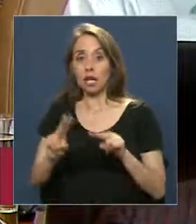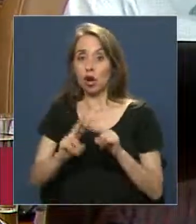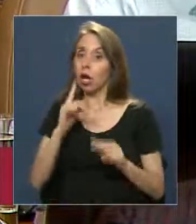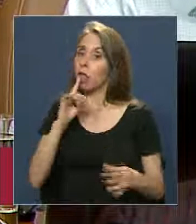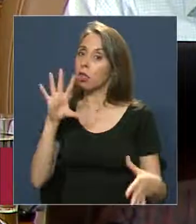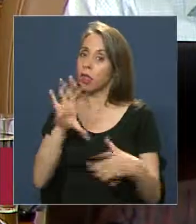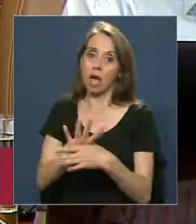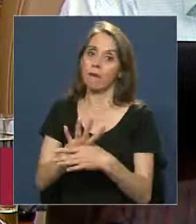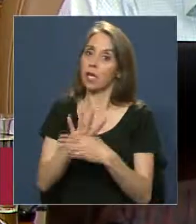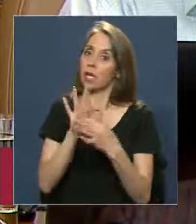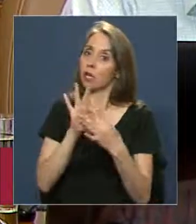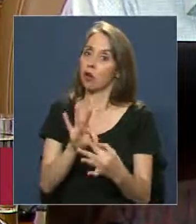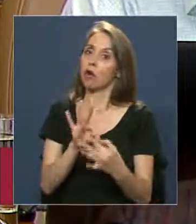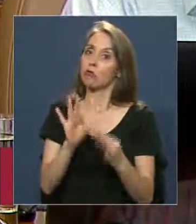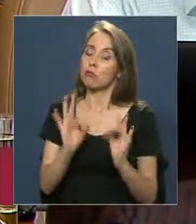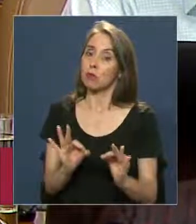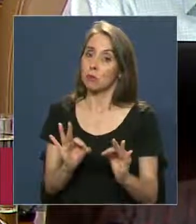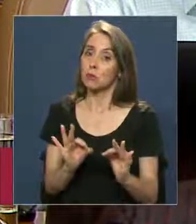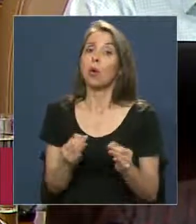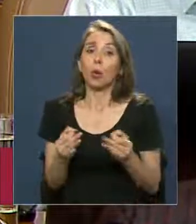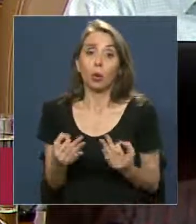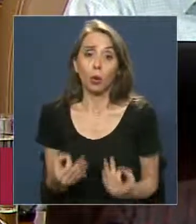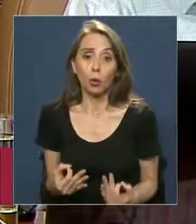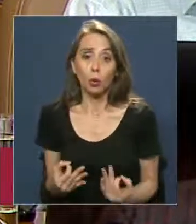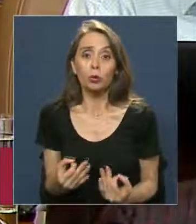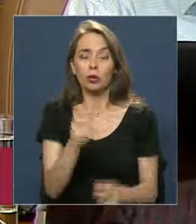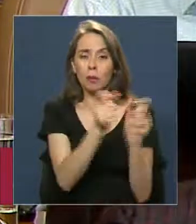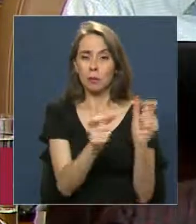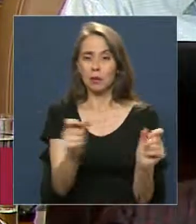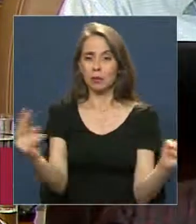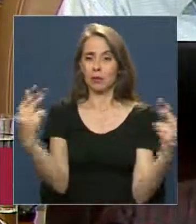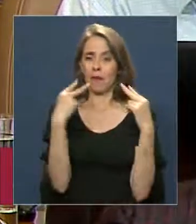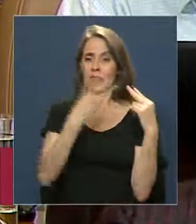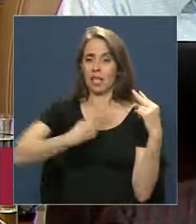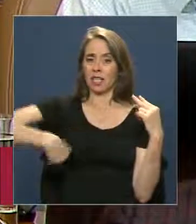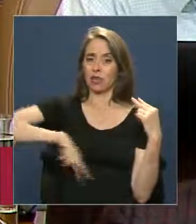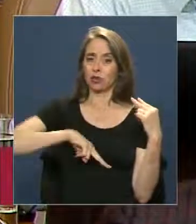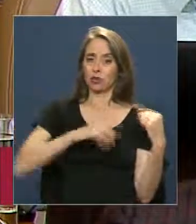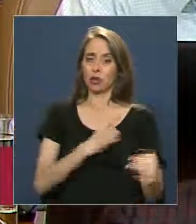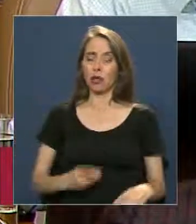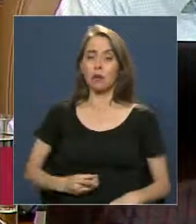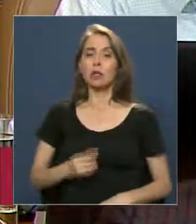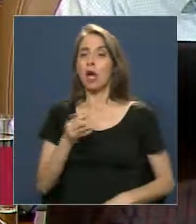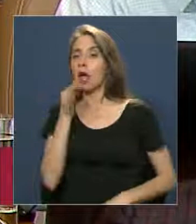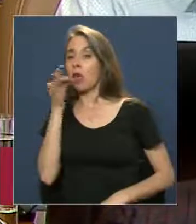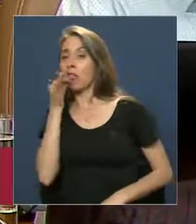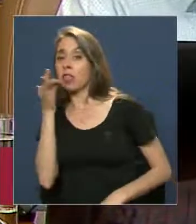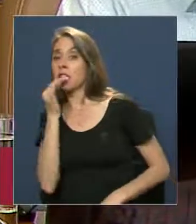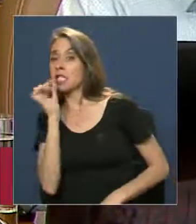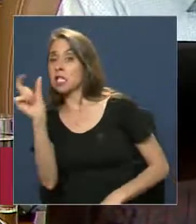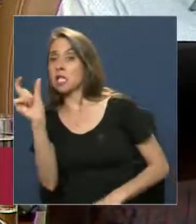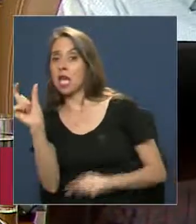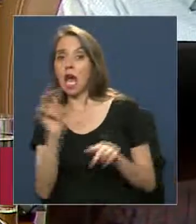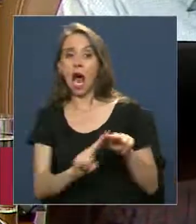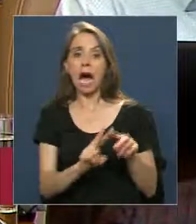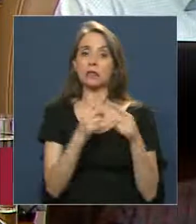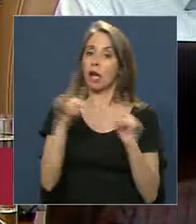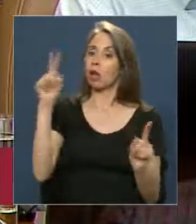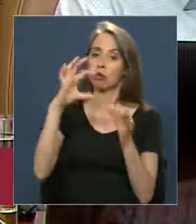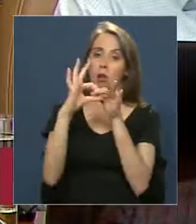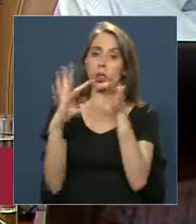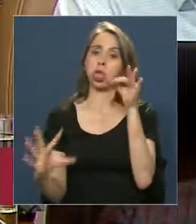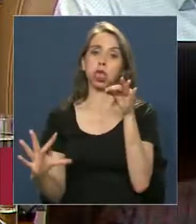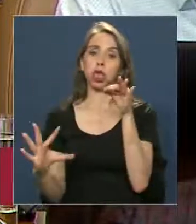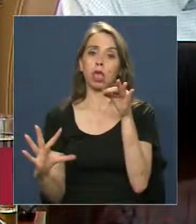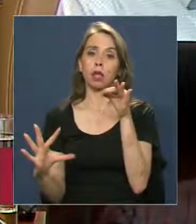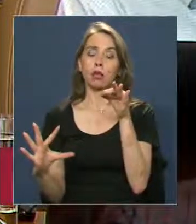consecuencia, de que justamente lo que ve la gente en nosotros es una falta de consecuencia y a veces justamente tiene que ver con una mirada muy propia de